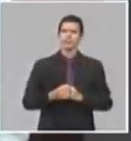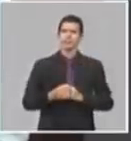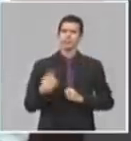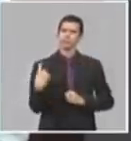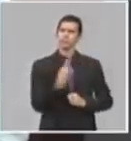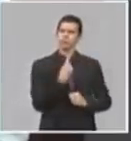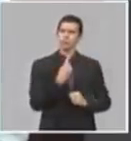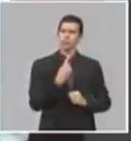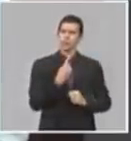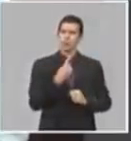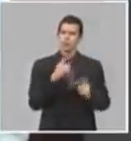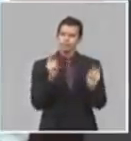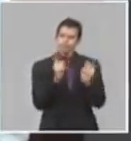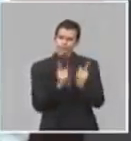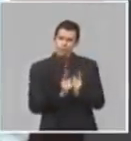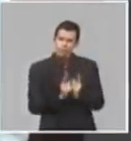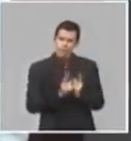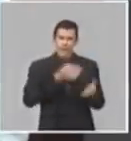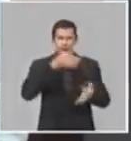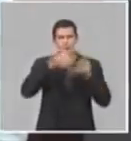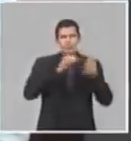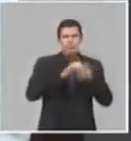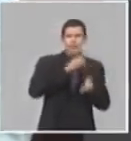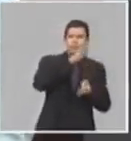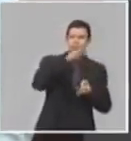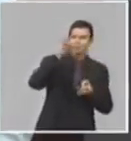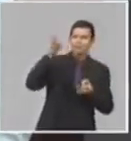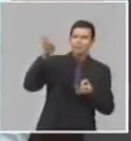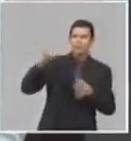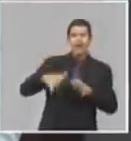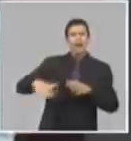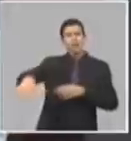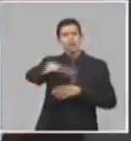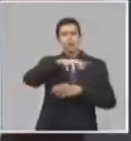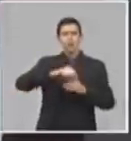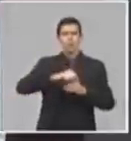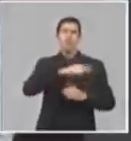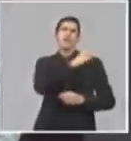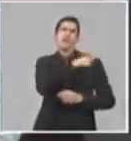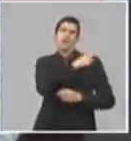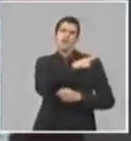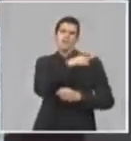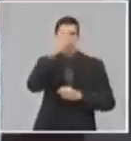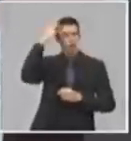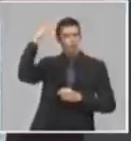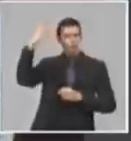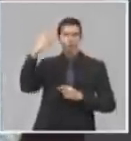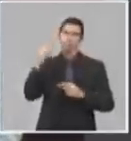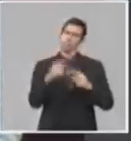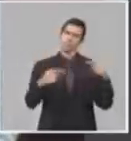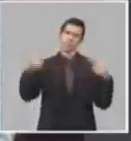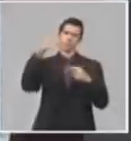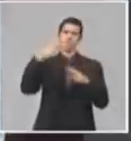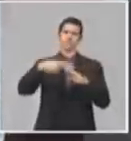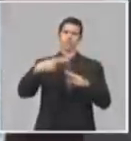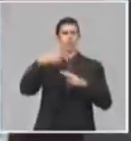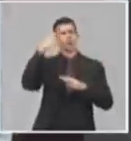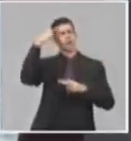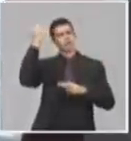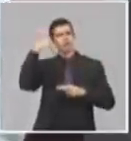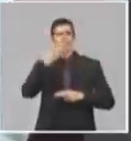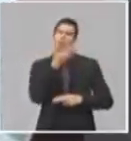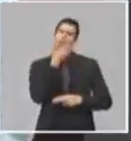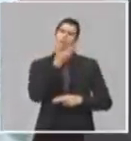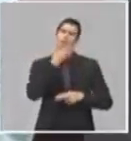del Partido Comunista de Cuba. Y ahí estaremos viendo qué hay que aprobar, qué se va aprobando, cómo van